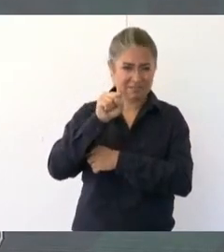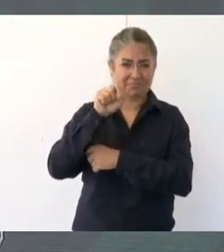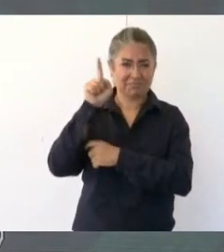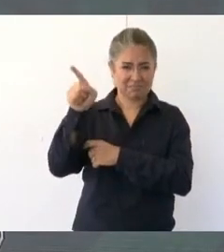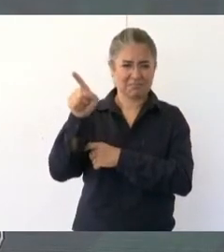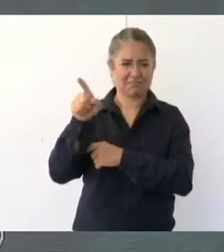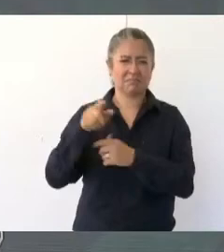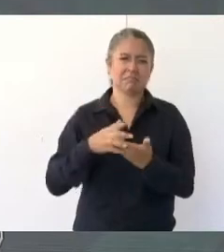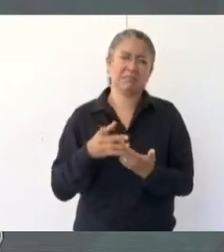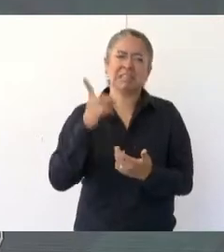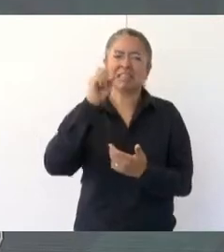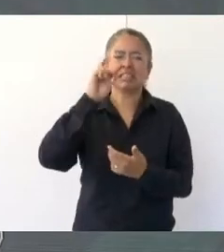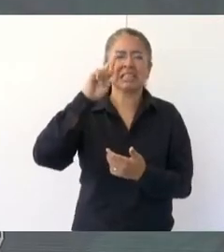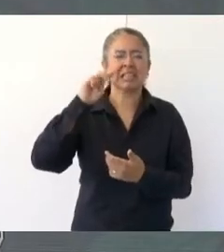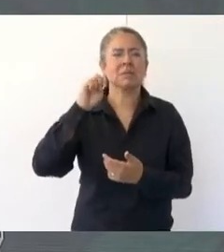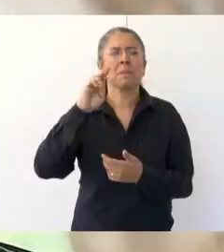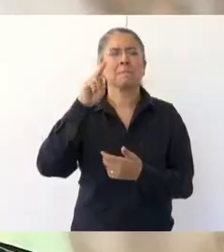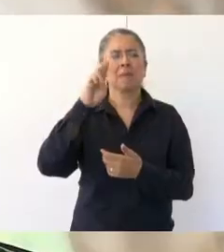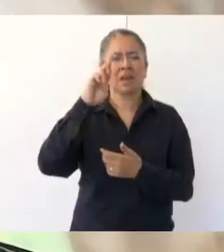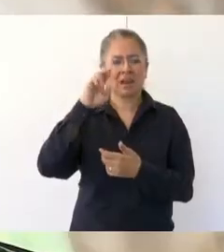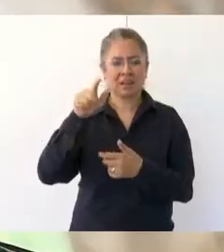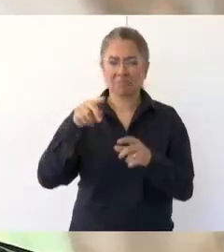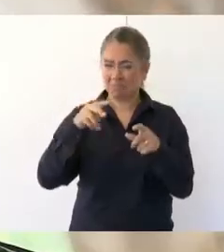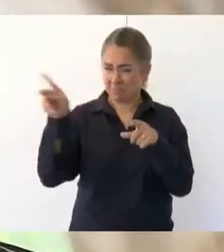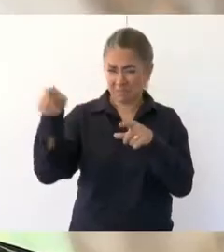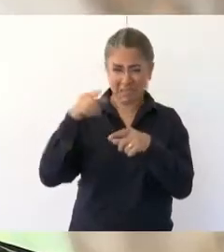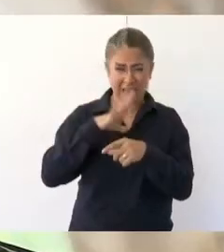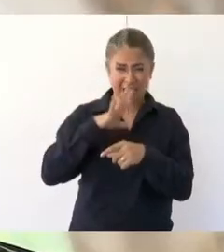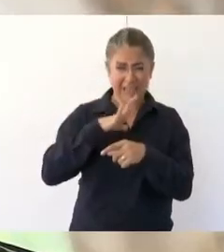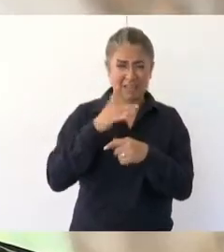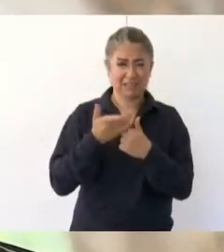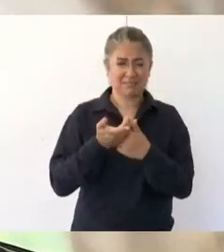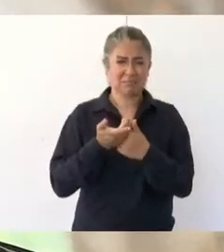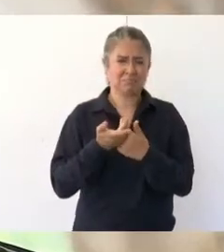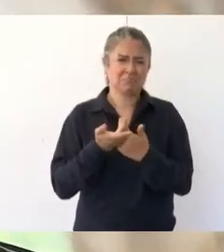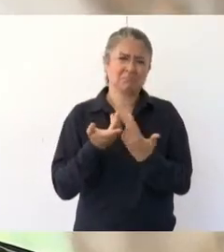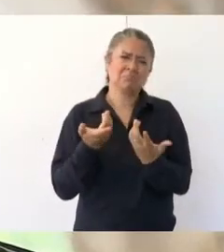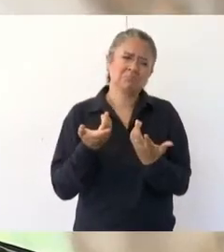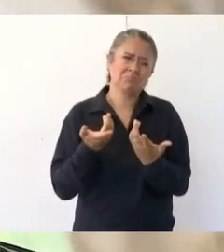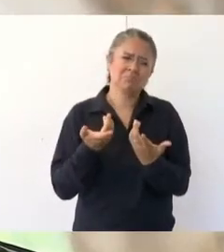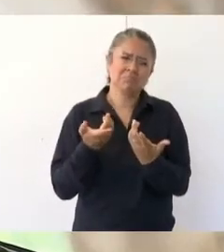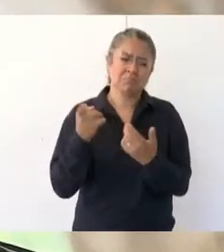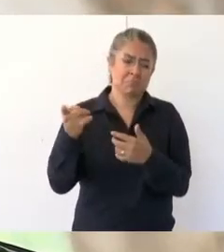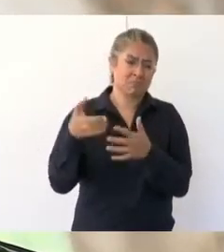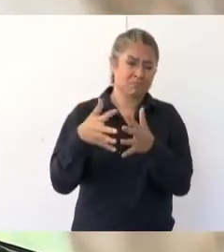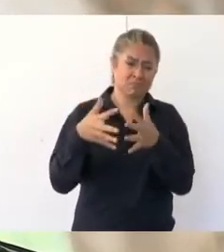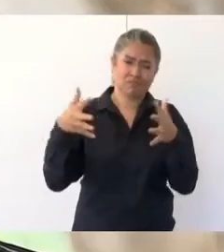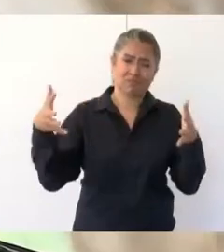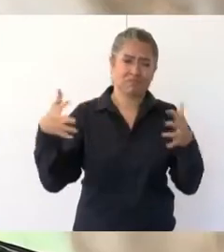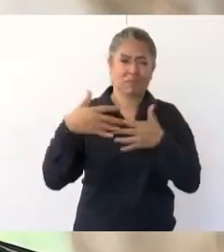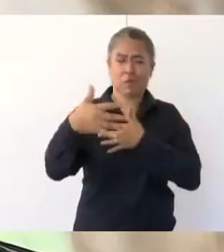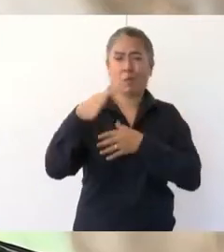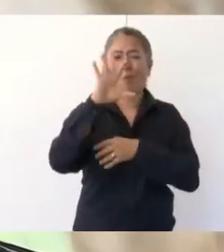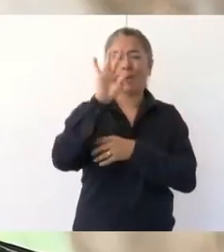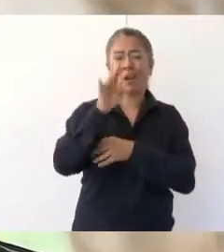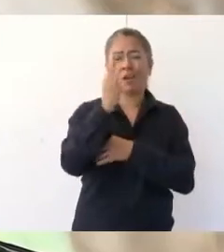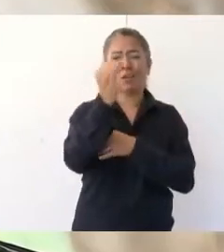Deer Park. Un negocio de esos que hacían antes.